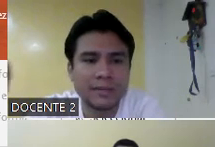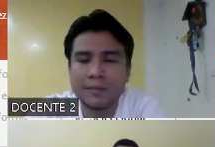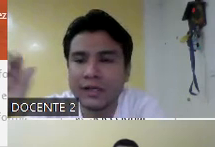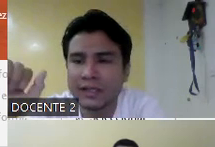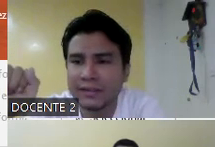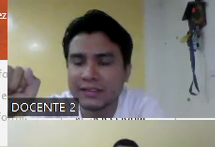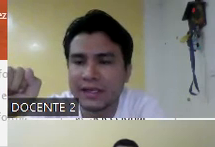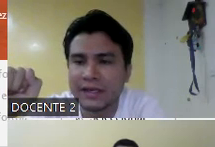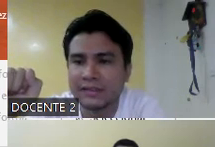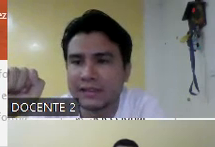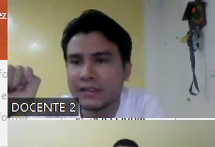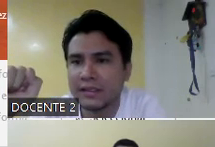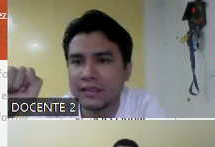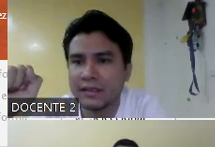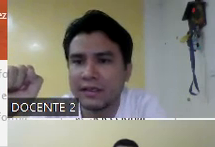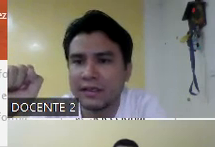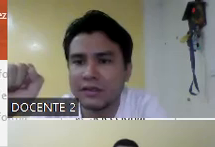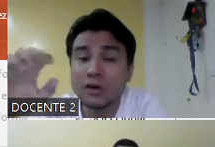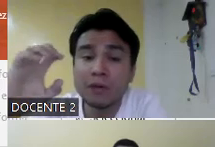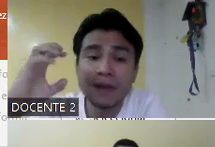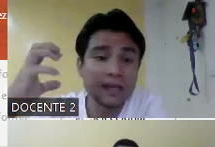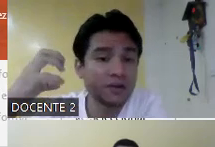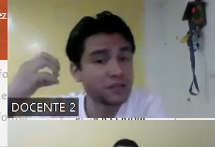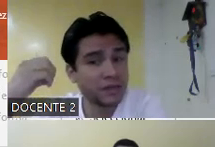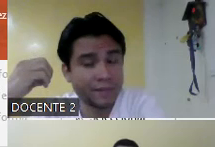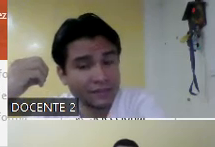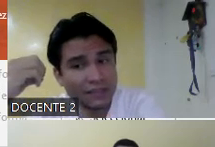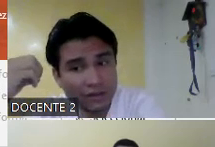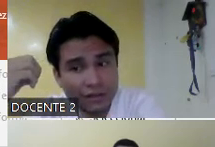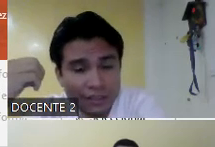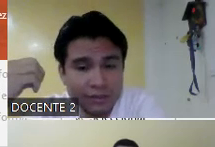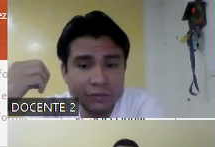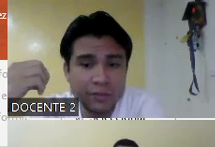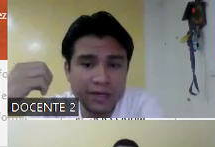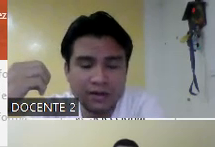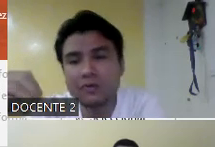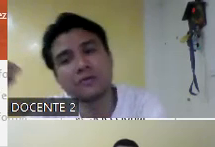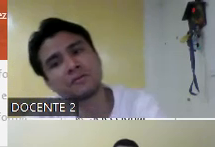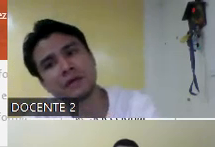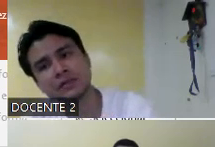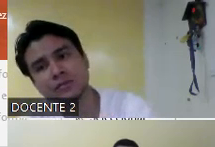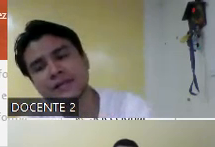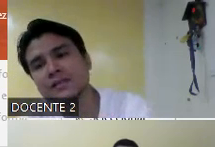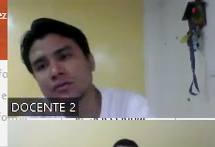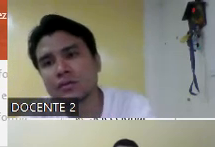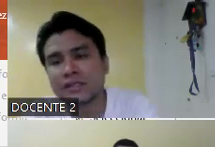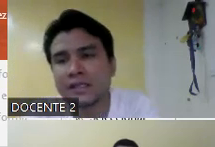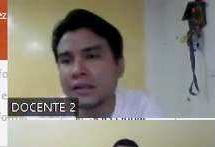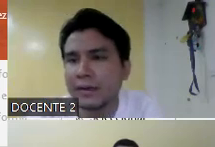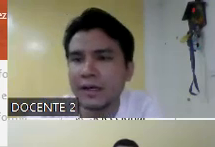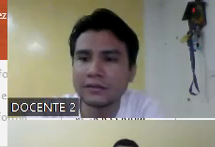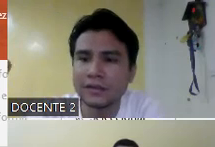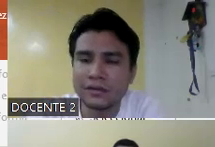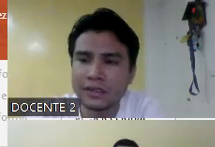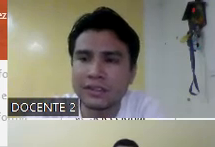son un alma muerta a veces en la clase. Yo me imagino que su capacidad cognitiva es muy buena, o a su vez asocio que